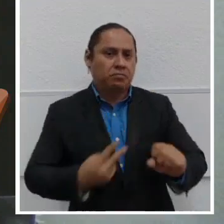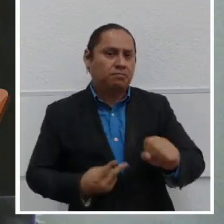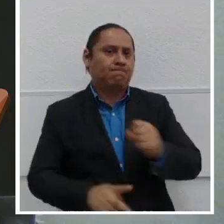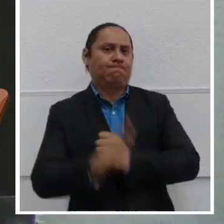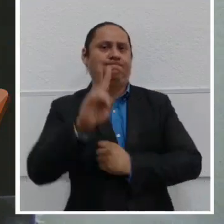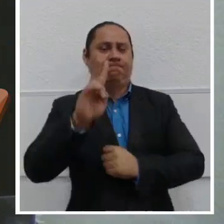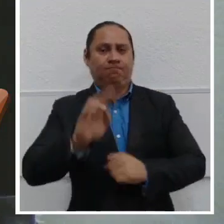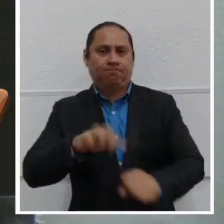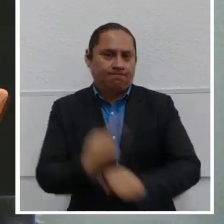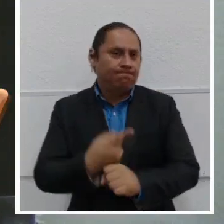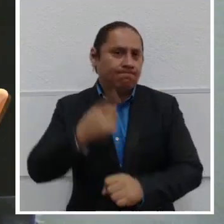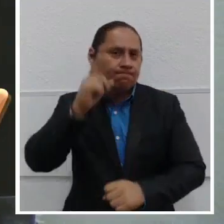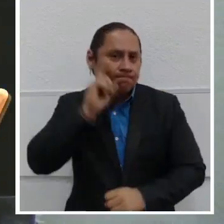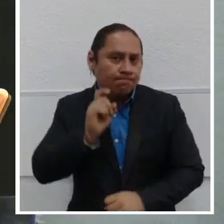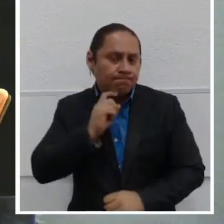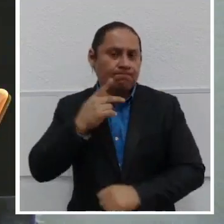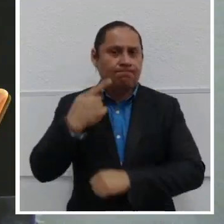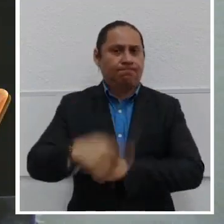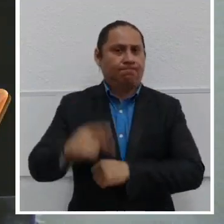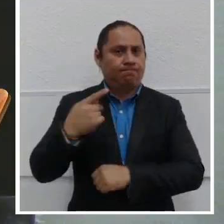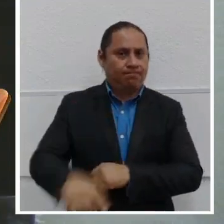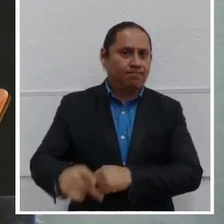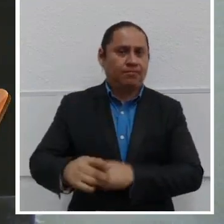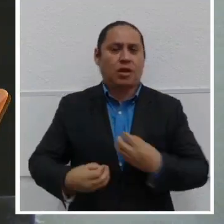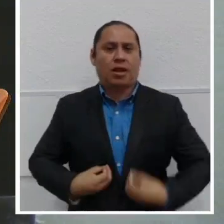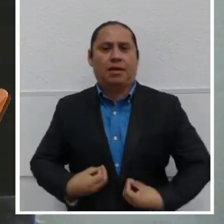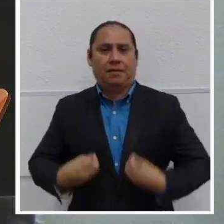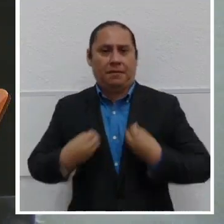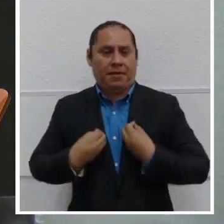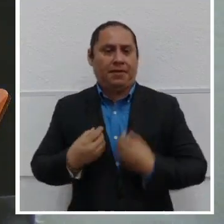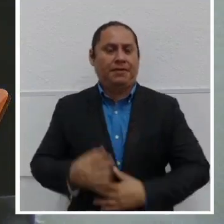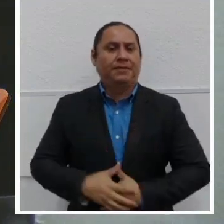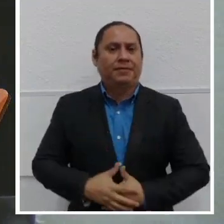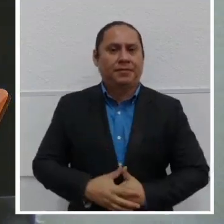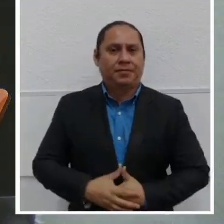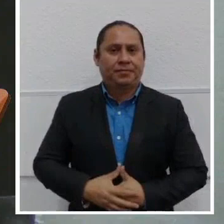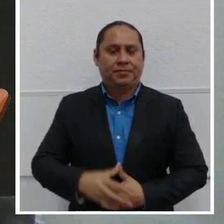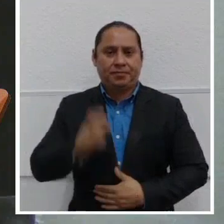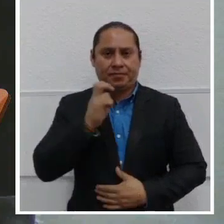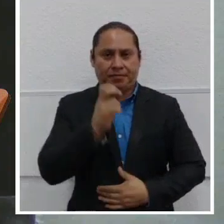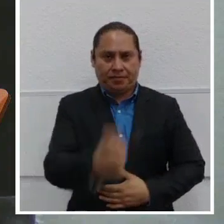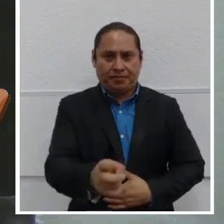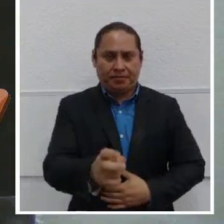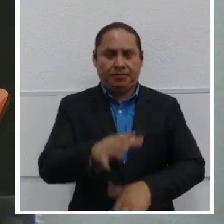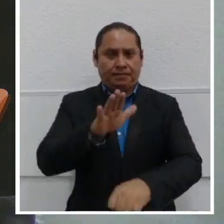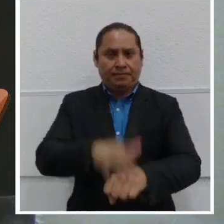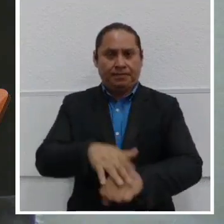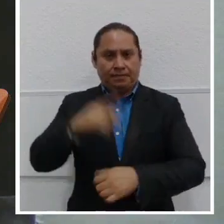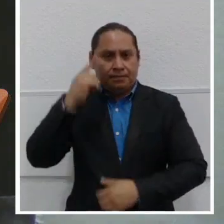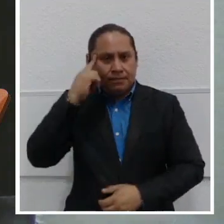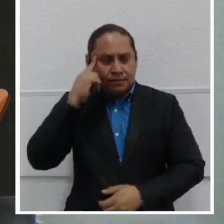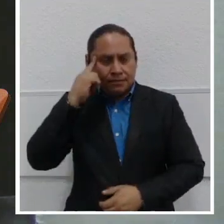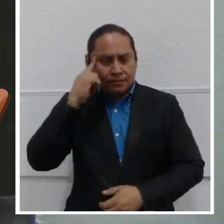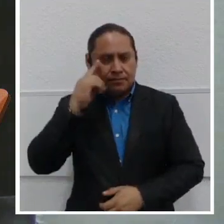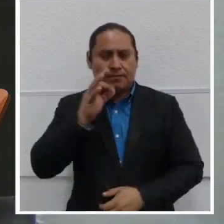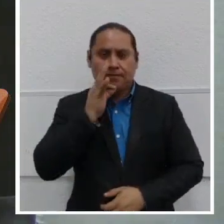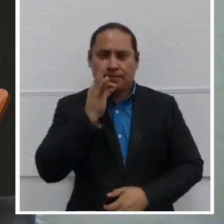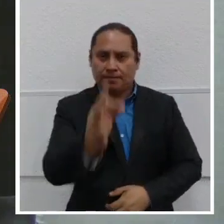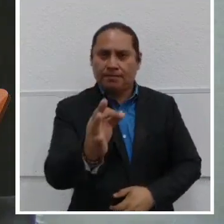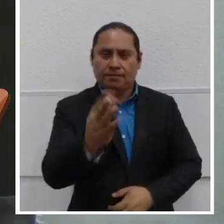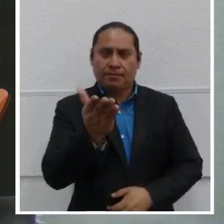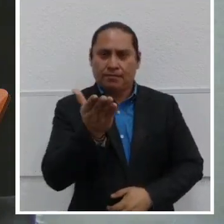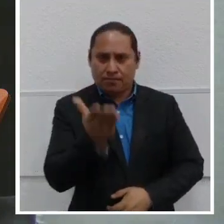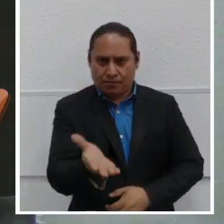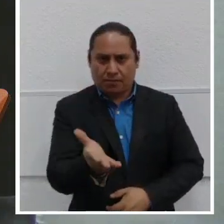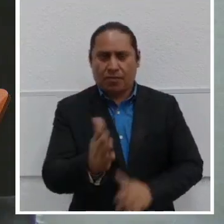ultrajadas o que corren riesgo la vida de de ellas es por eso que hago una reflexión y que pido